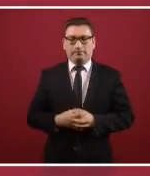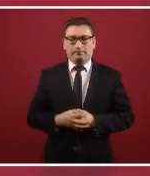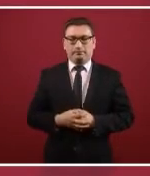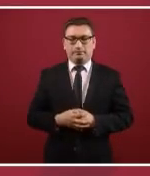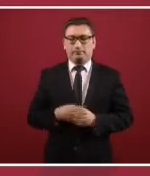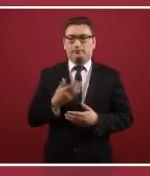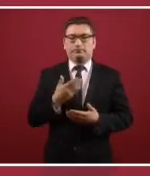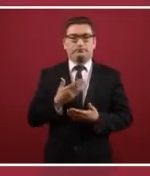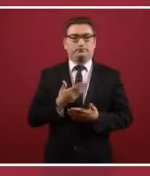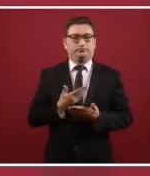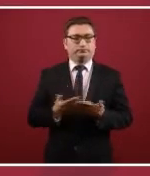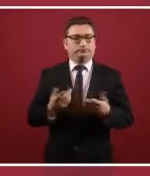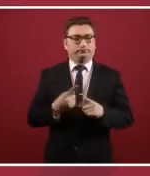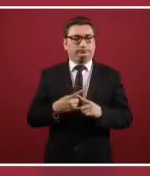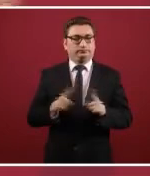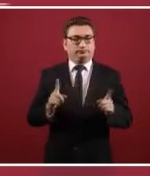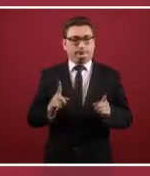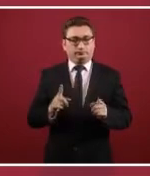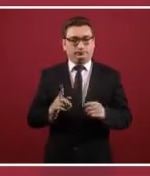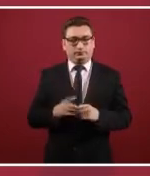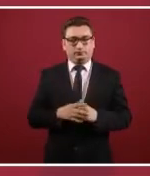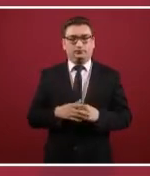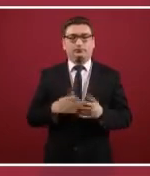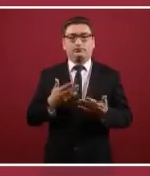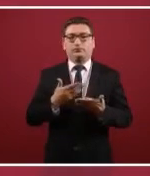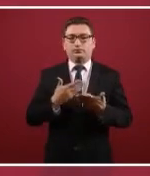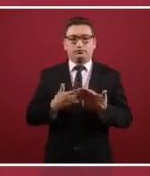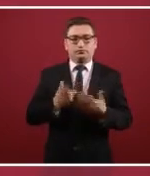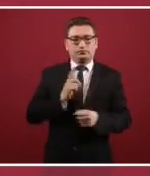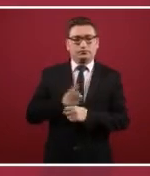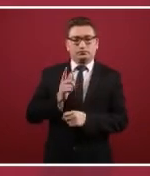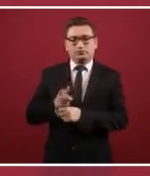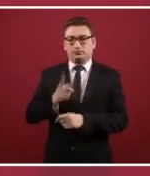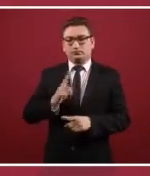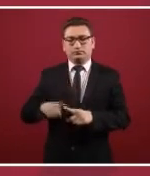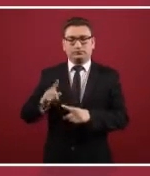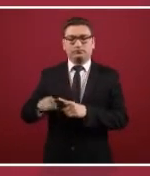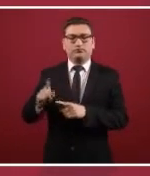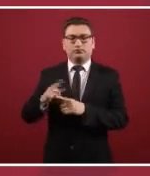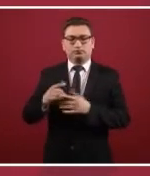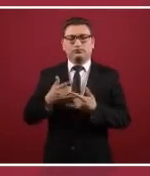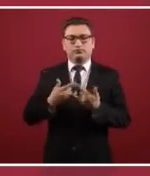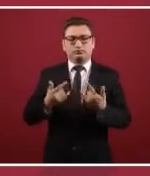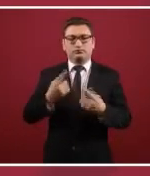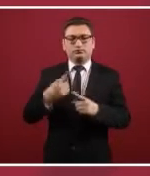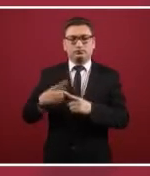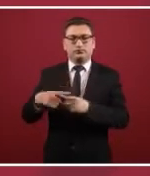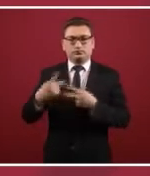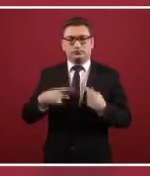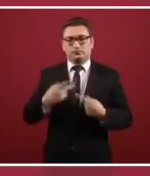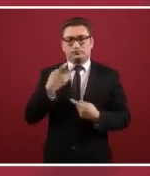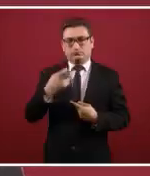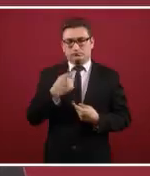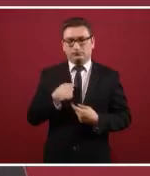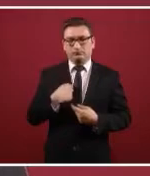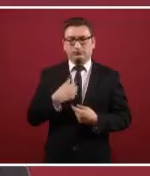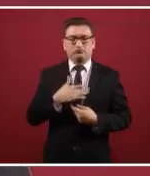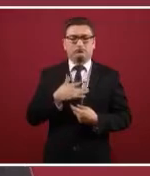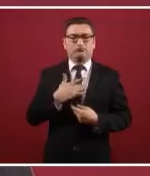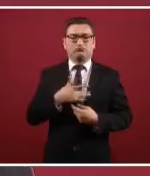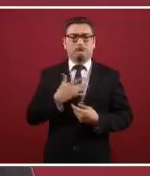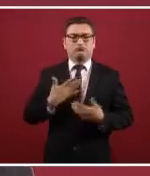Y ahora se dan estos casos. Por eso lo celebro.